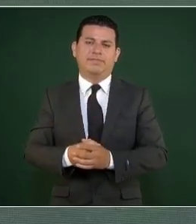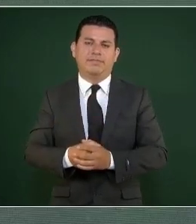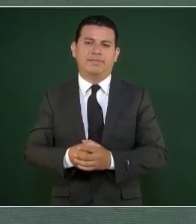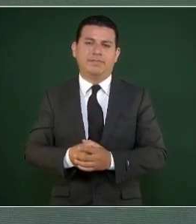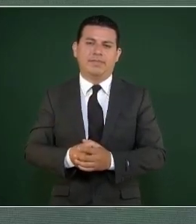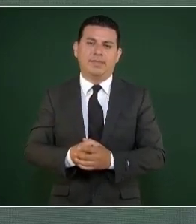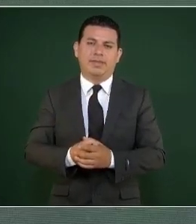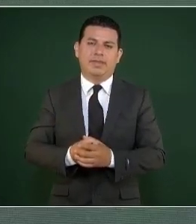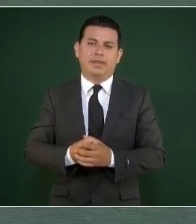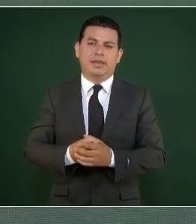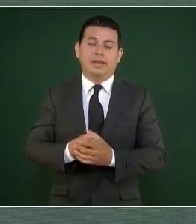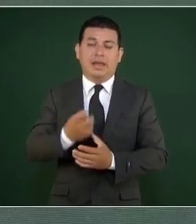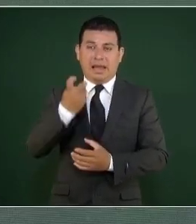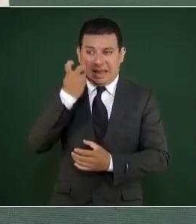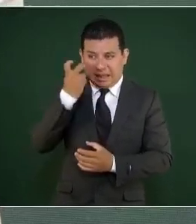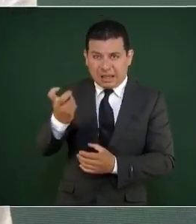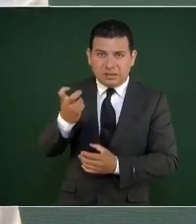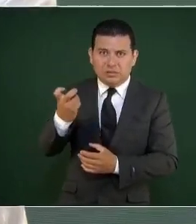Entonces, ante eso,